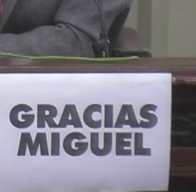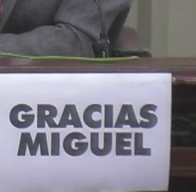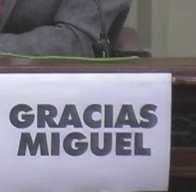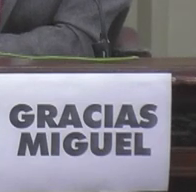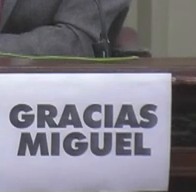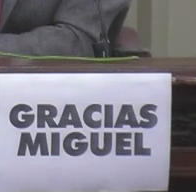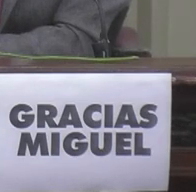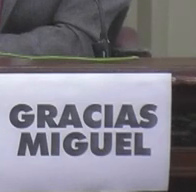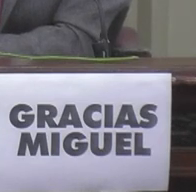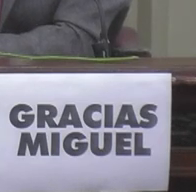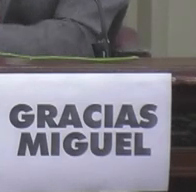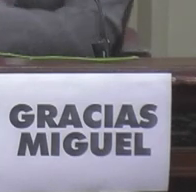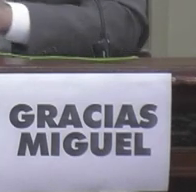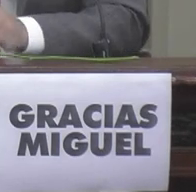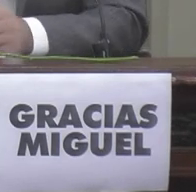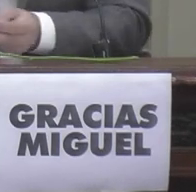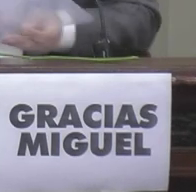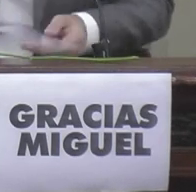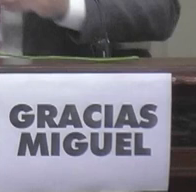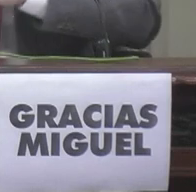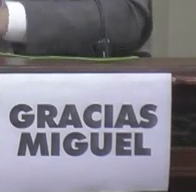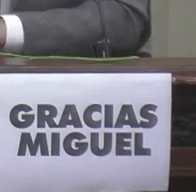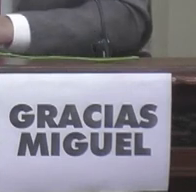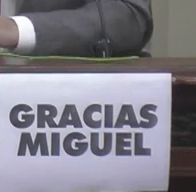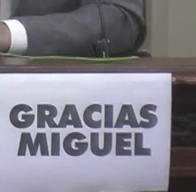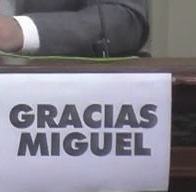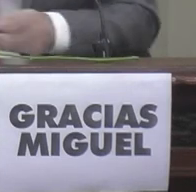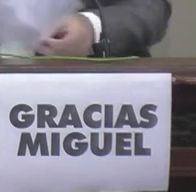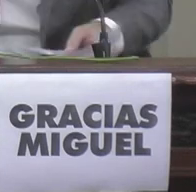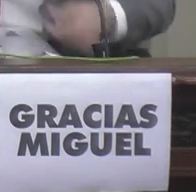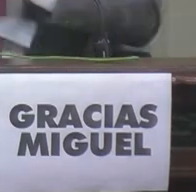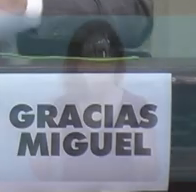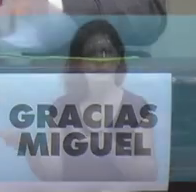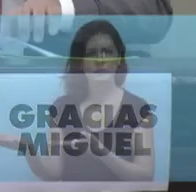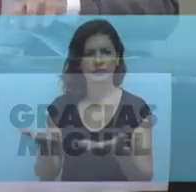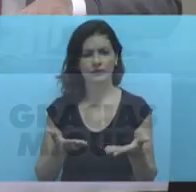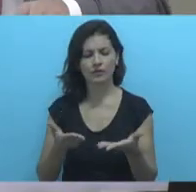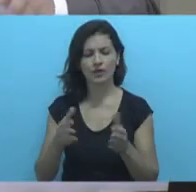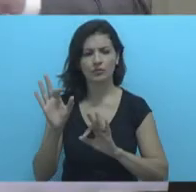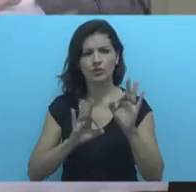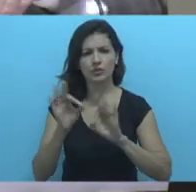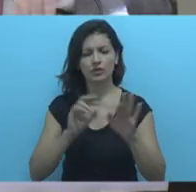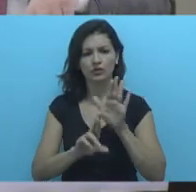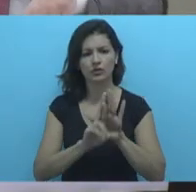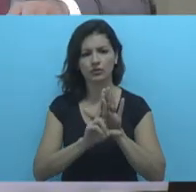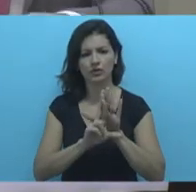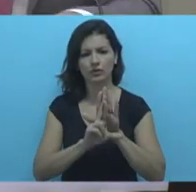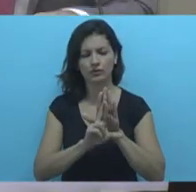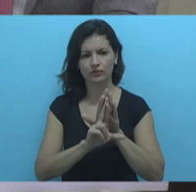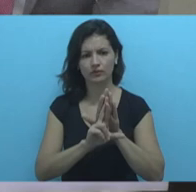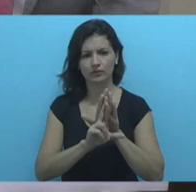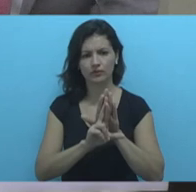Corresponde, en segundo lugar, dar ingreso por secretaría al proyecto de resolución